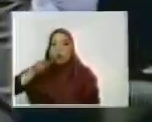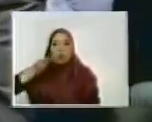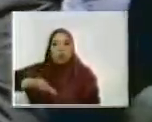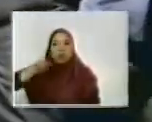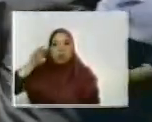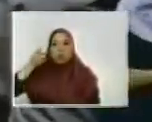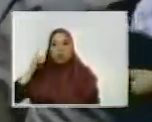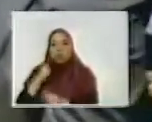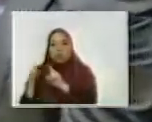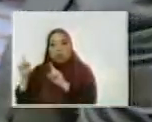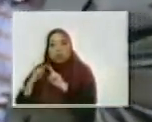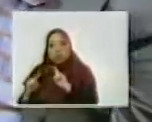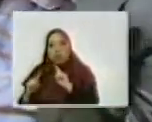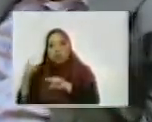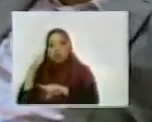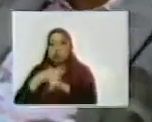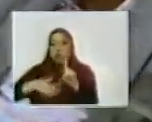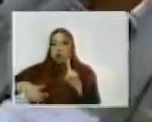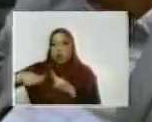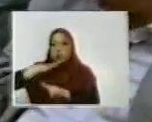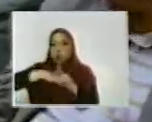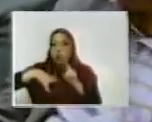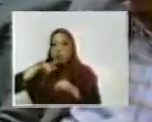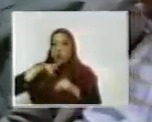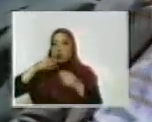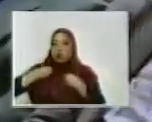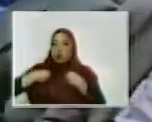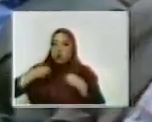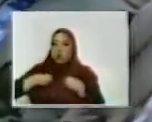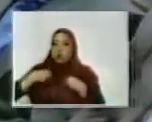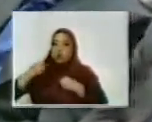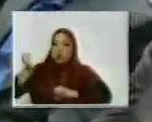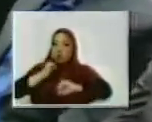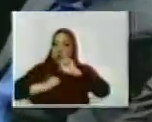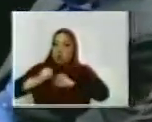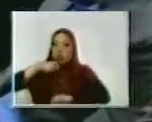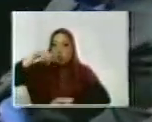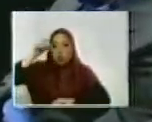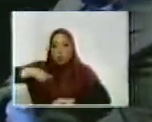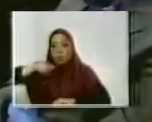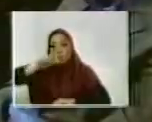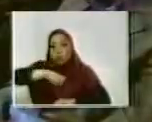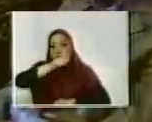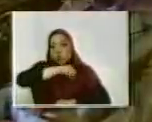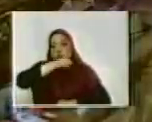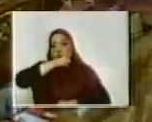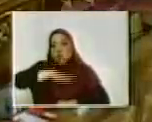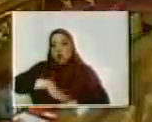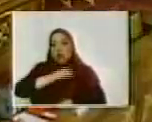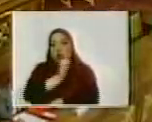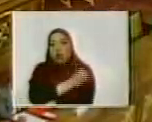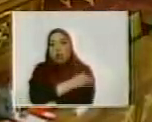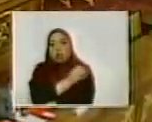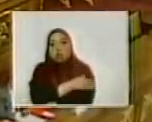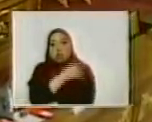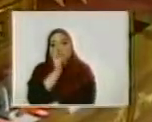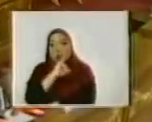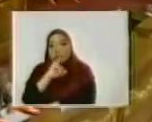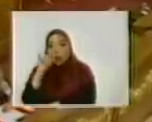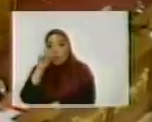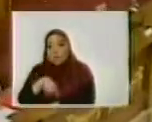las diversas coyunturas por las que pasó el movimiento popular y la izquierda venezolana,